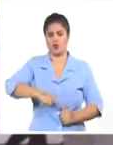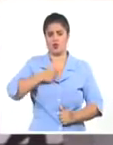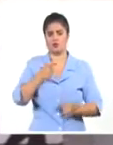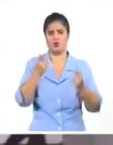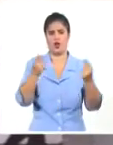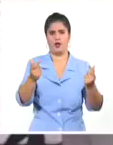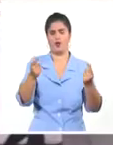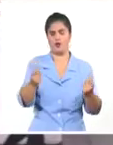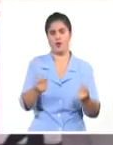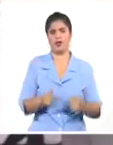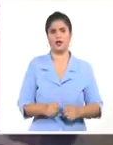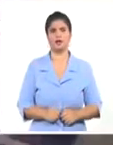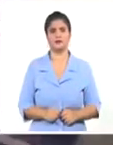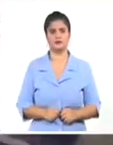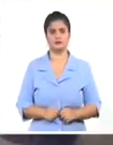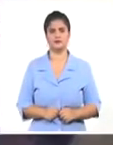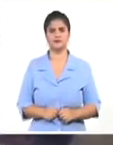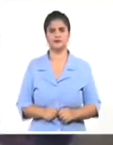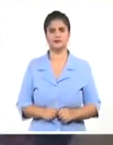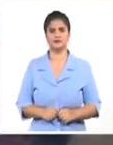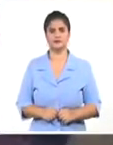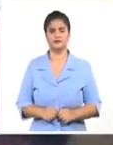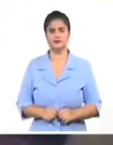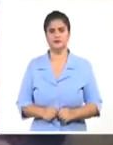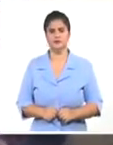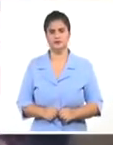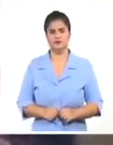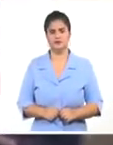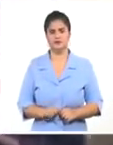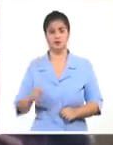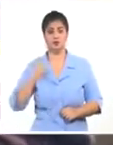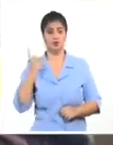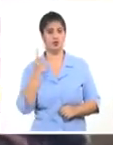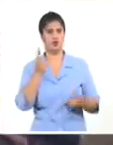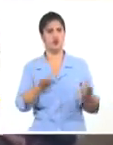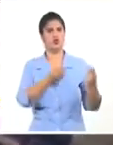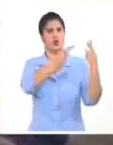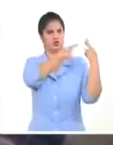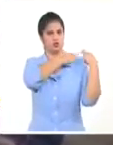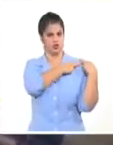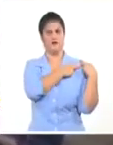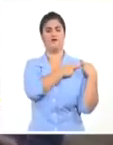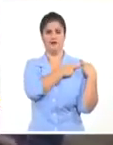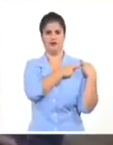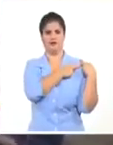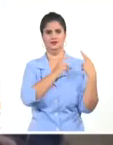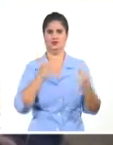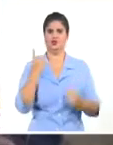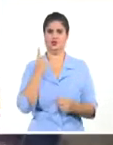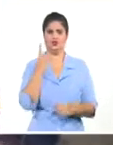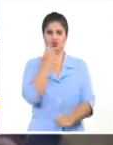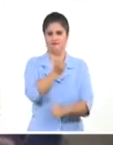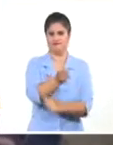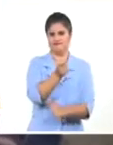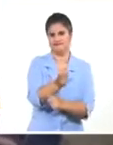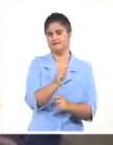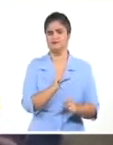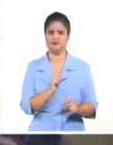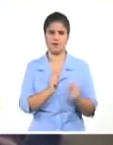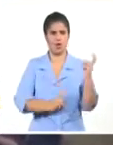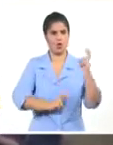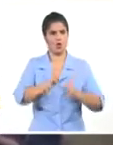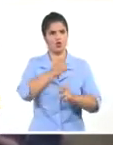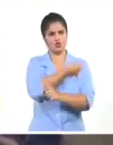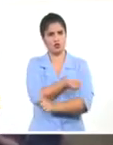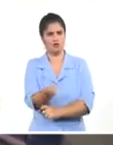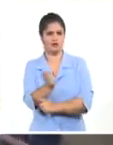aseguramiento político a esta actividad. Una gran misión que tiene la familia de los órganos globales y de la economía es que nuestra